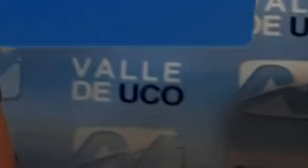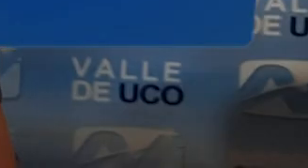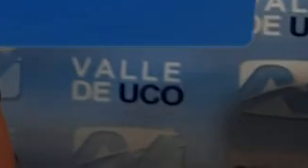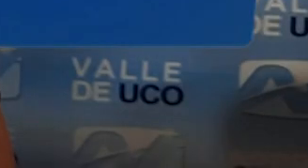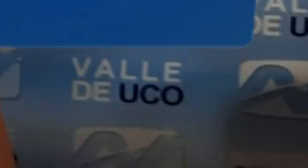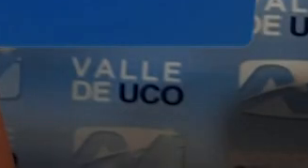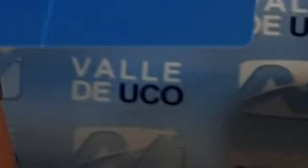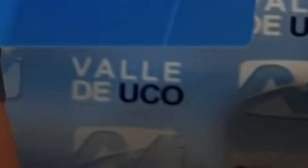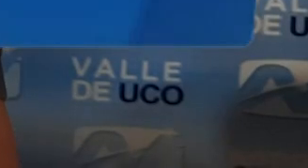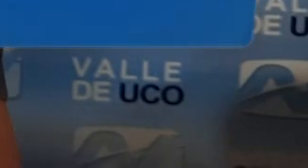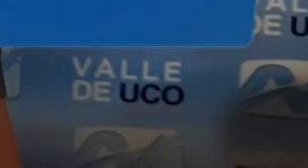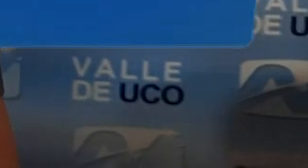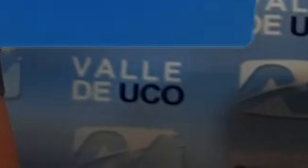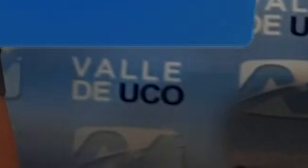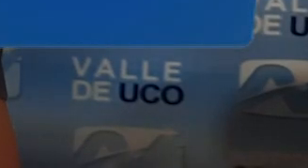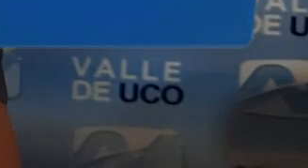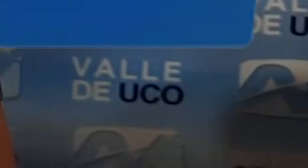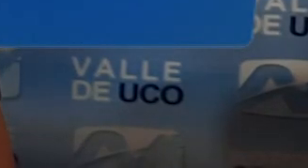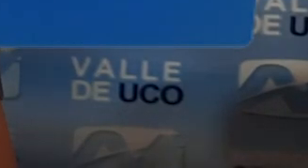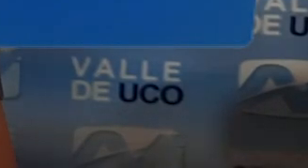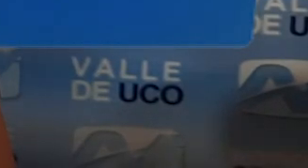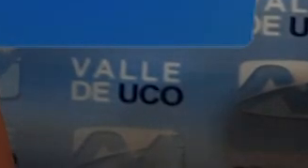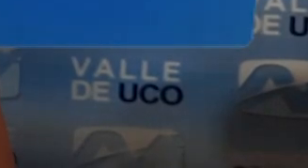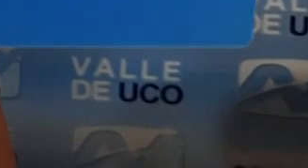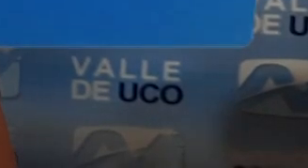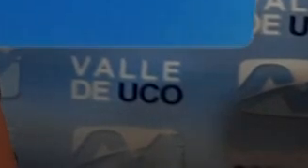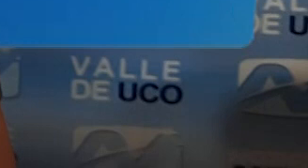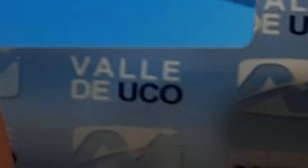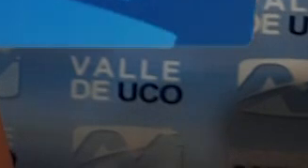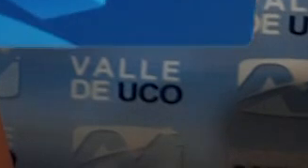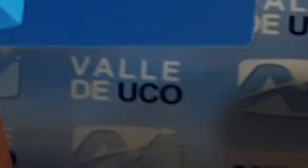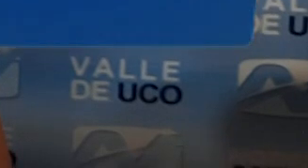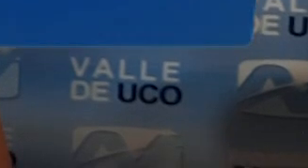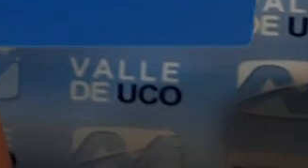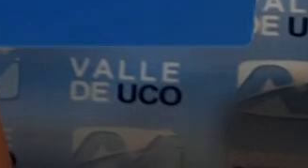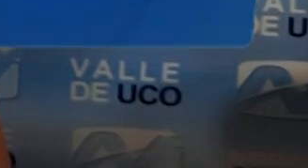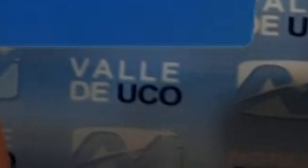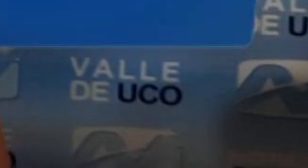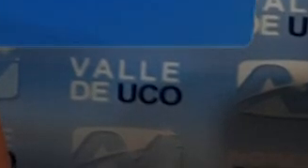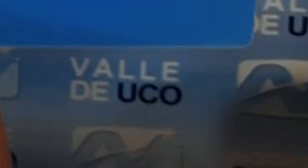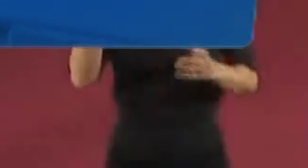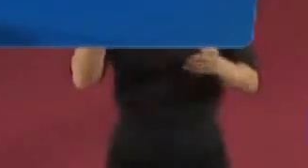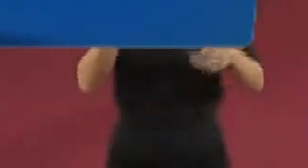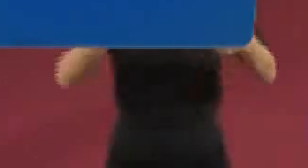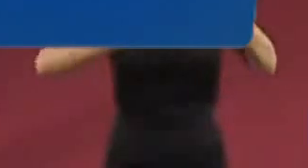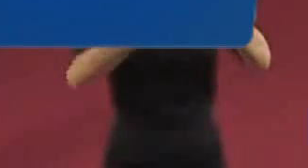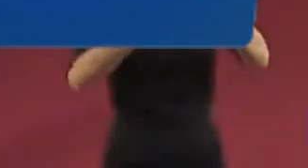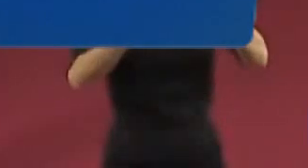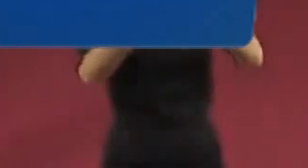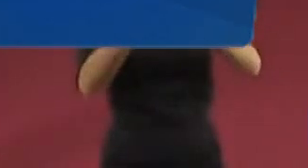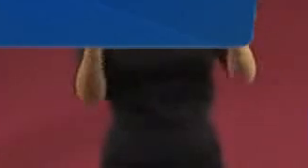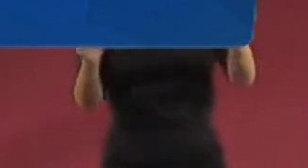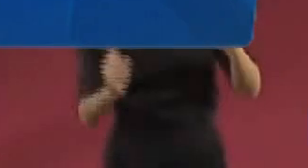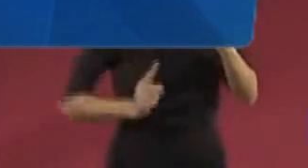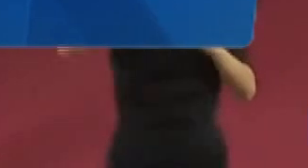darle otro rumbo a nuestro país salir de donde estamos eh tener otro Horizonte expectativas para nuestros